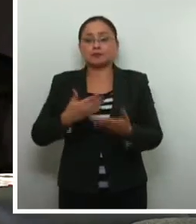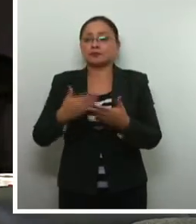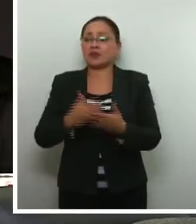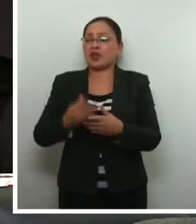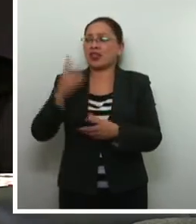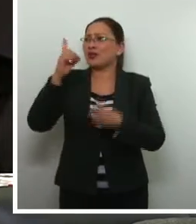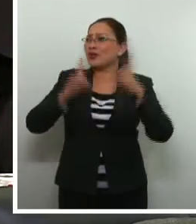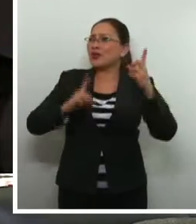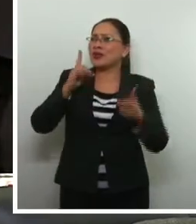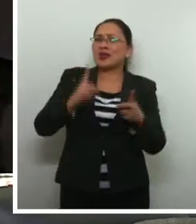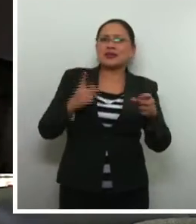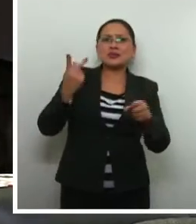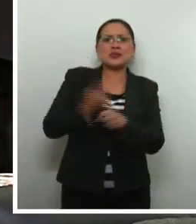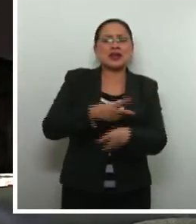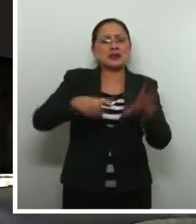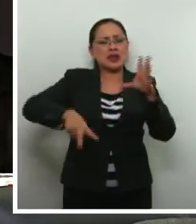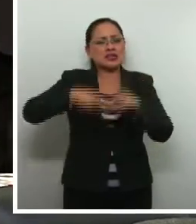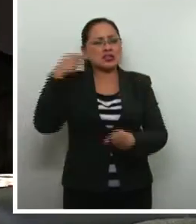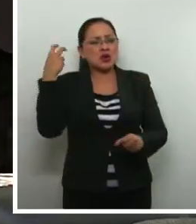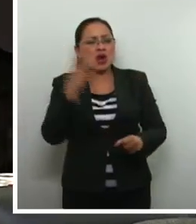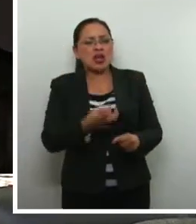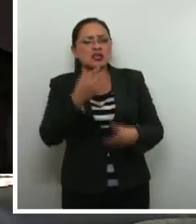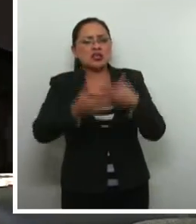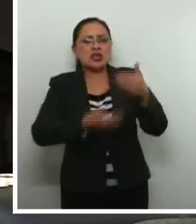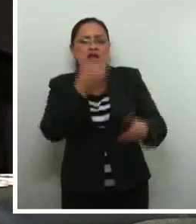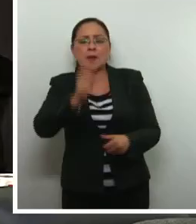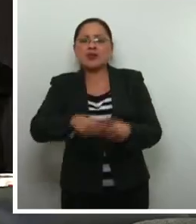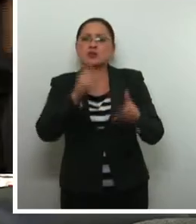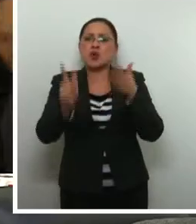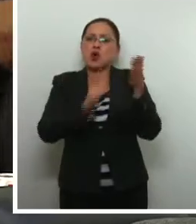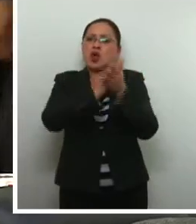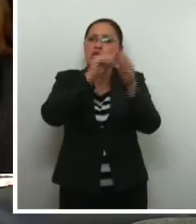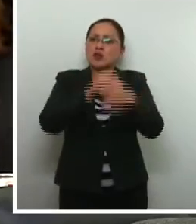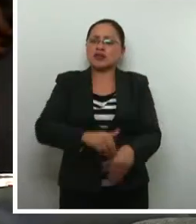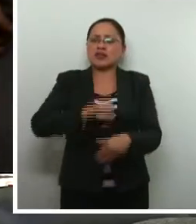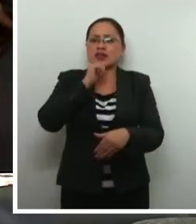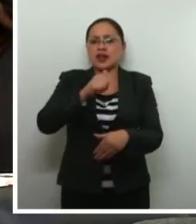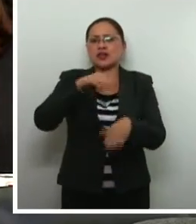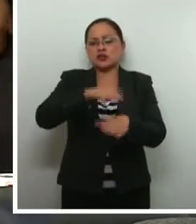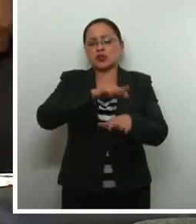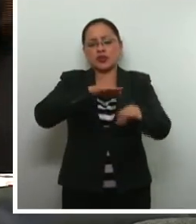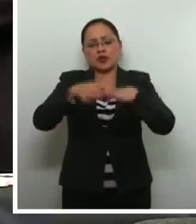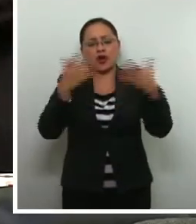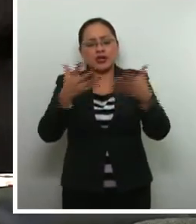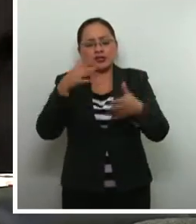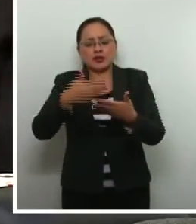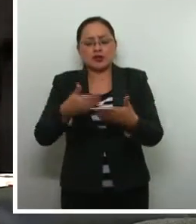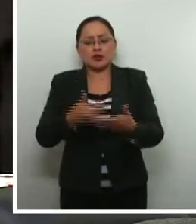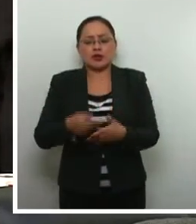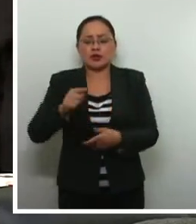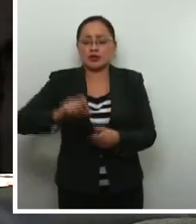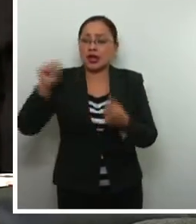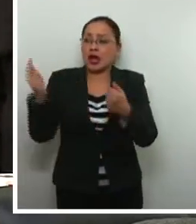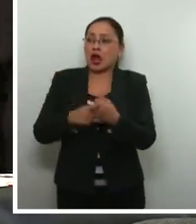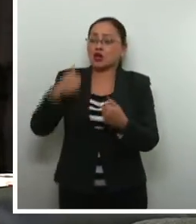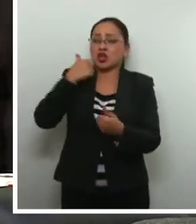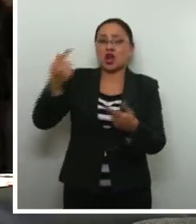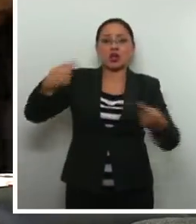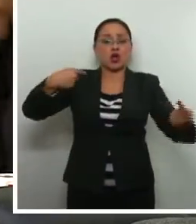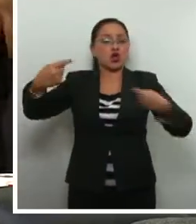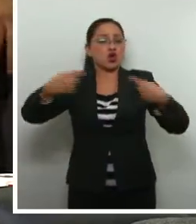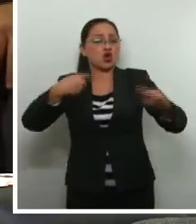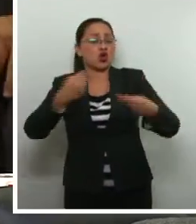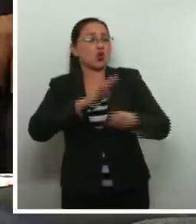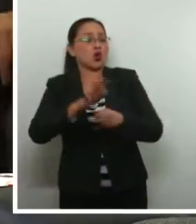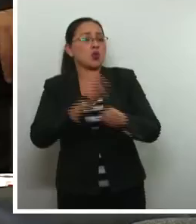incertidumbre y dejarle un hueco de vicio, de legalidad al trabajo que estamos haciendo. No tiene nada que ver con protagonismos y